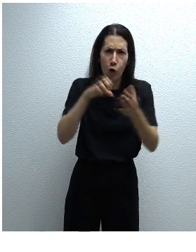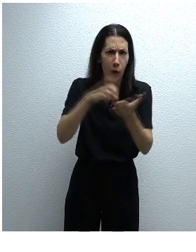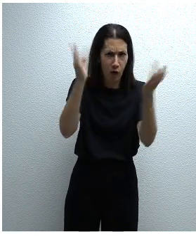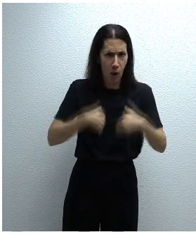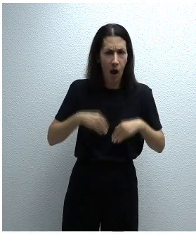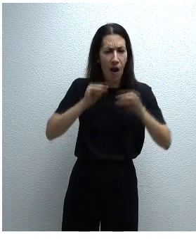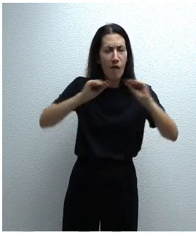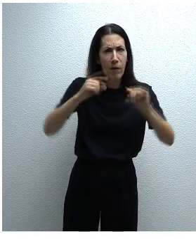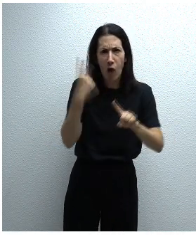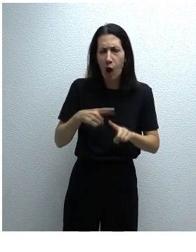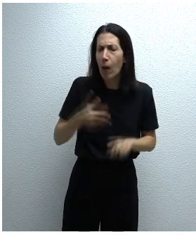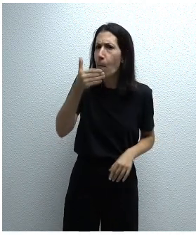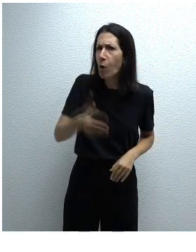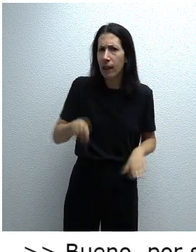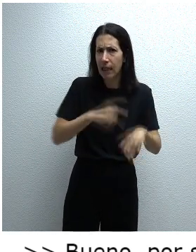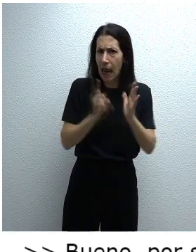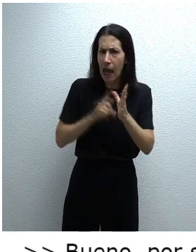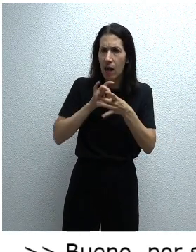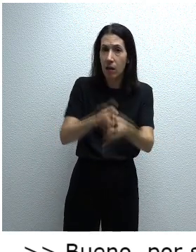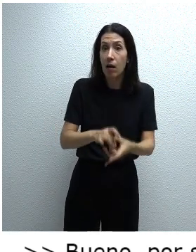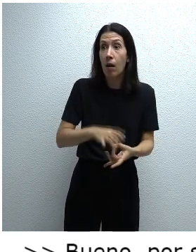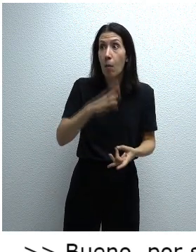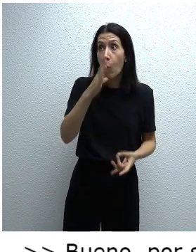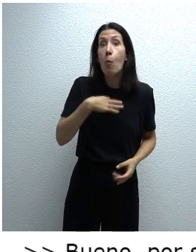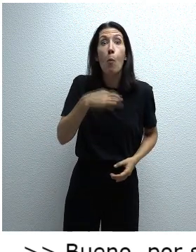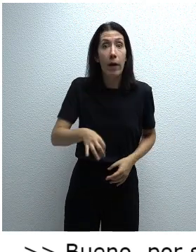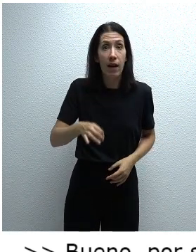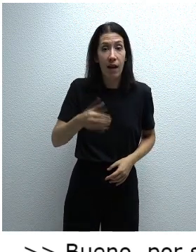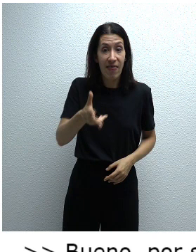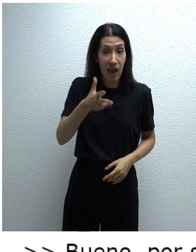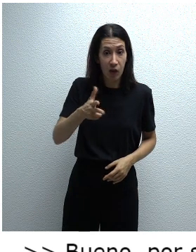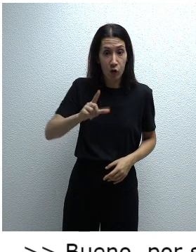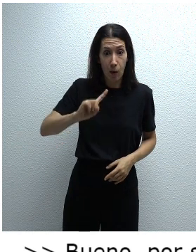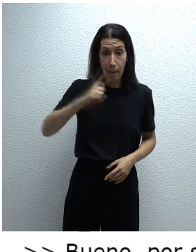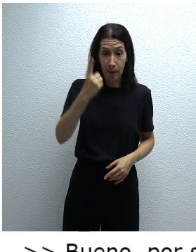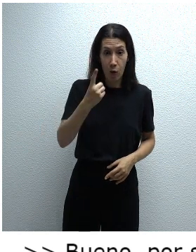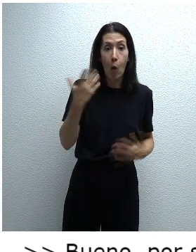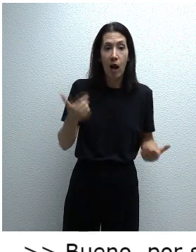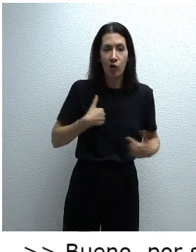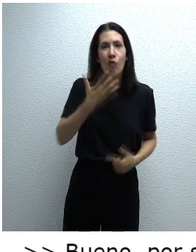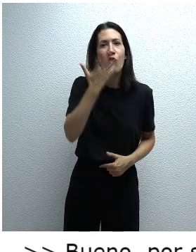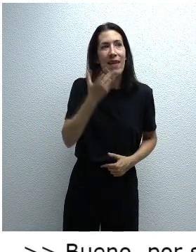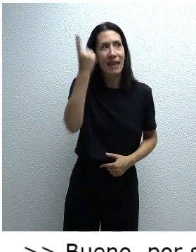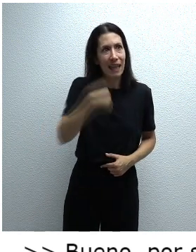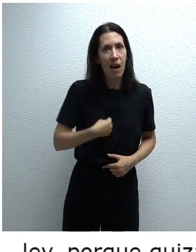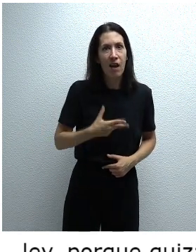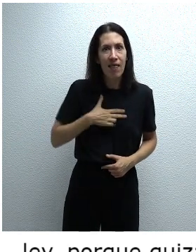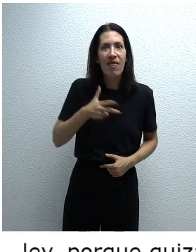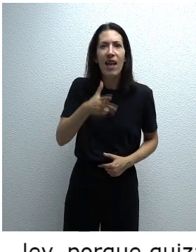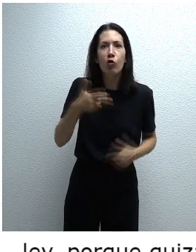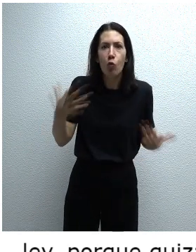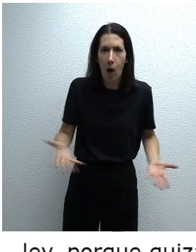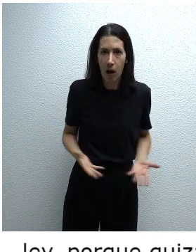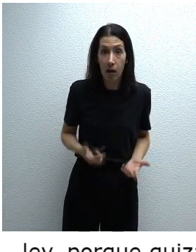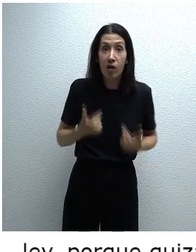importantísimo de esta ley, porque quizá el primer derecho que tenemos es a conocer nuestros derechos. Y desde luego